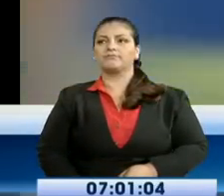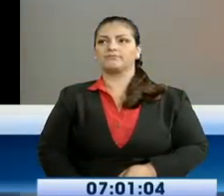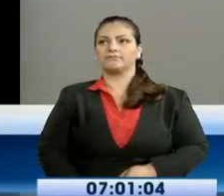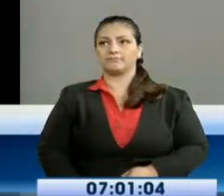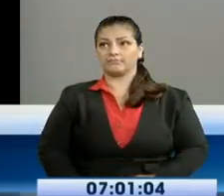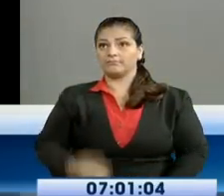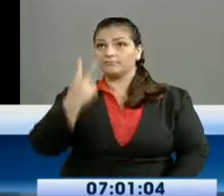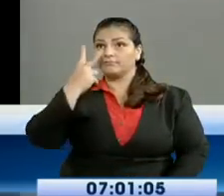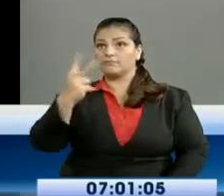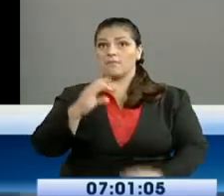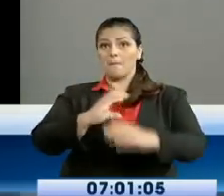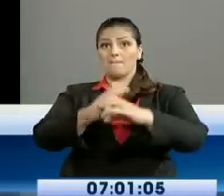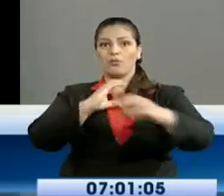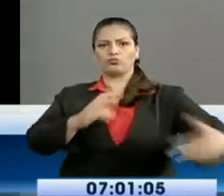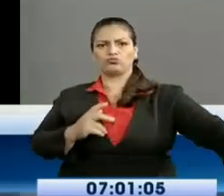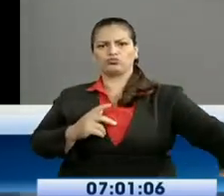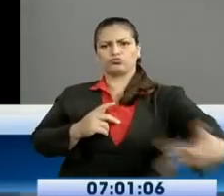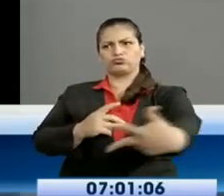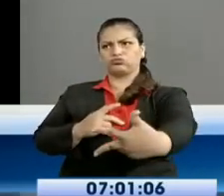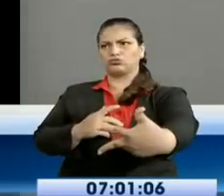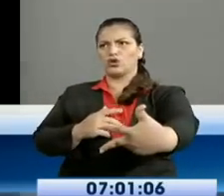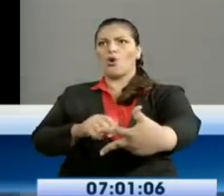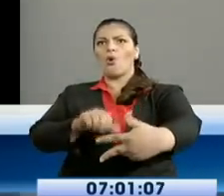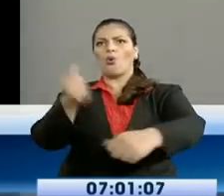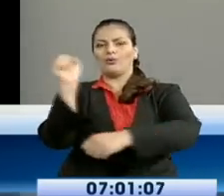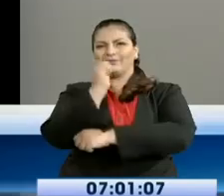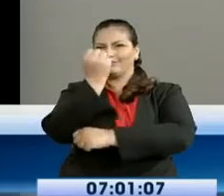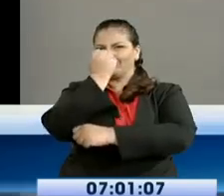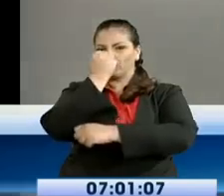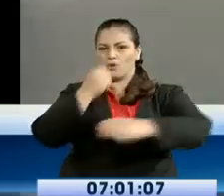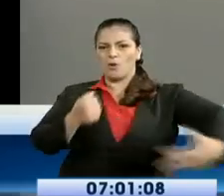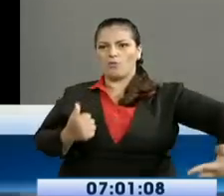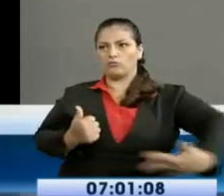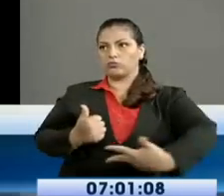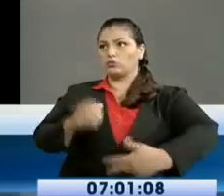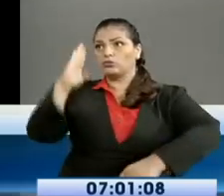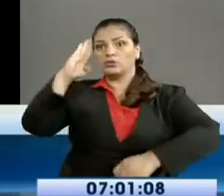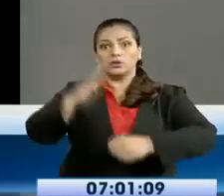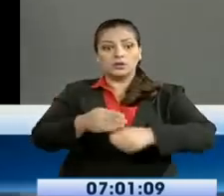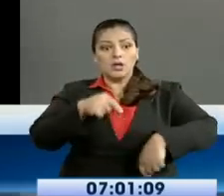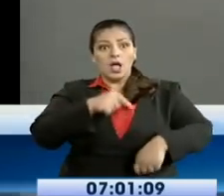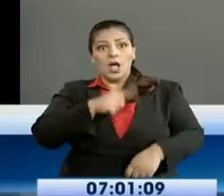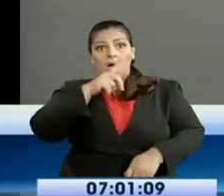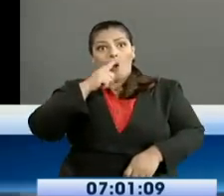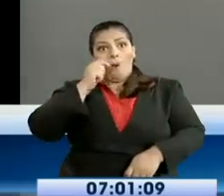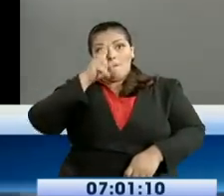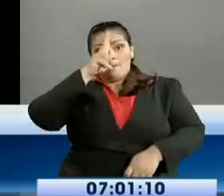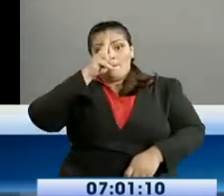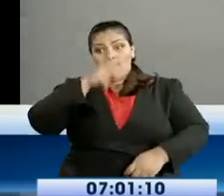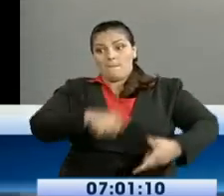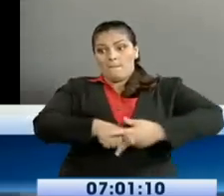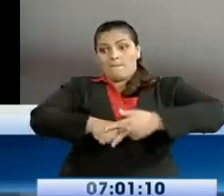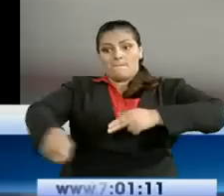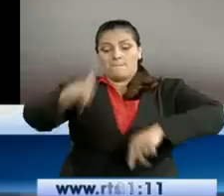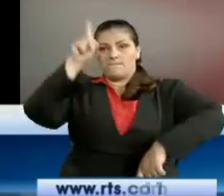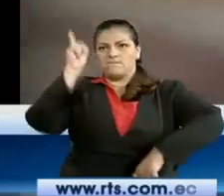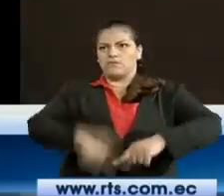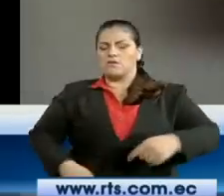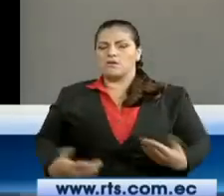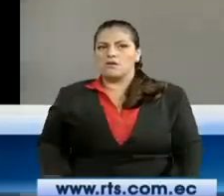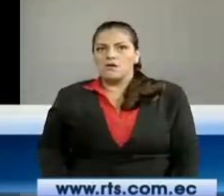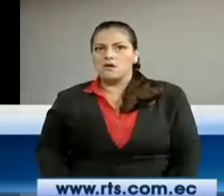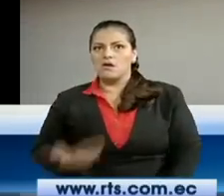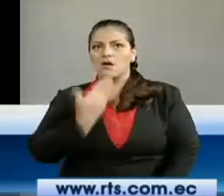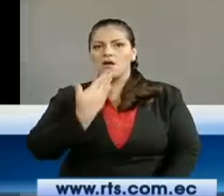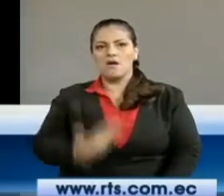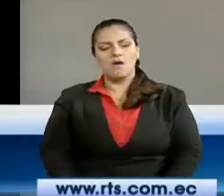se le atraviesa y otro vehículo más se le atraviesa si no se da la fuga. Claro, claro que se sí. Se da la fuga después mira de totaje cobarde mira a una mujer. Un acto cobarde